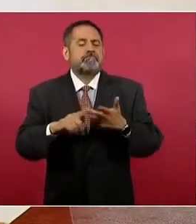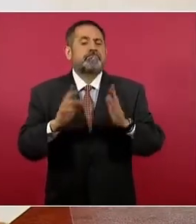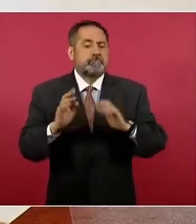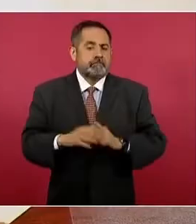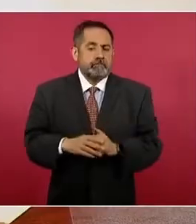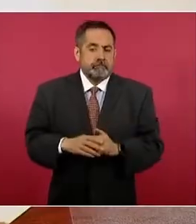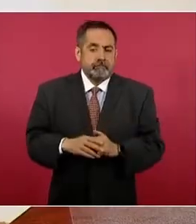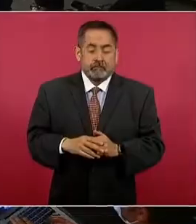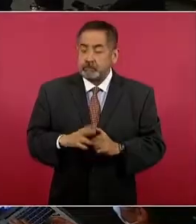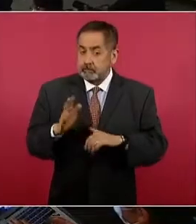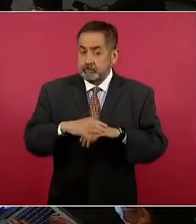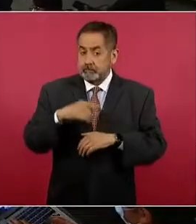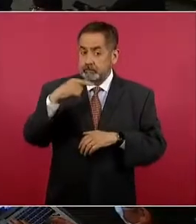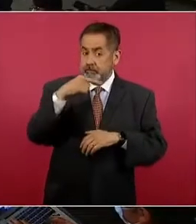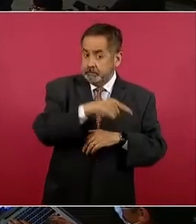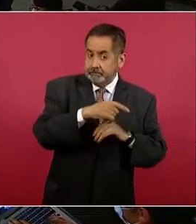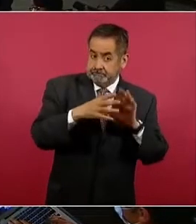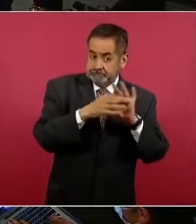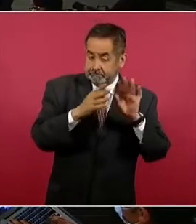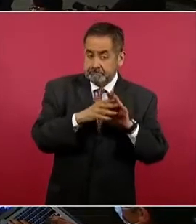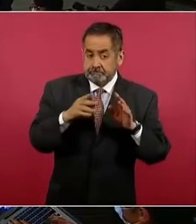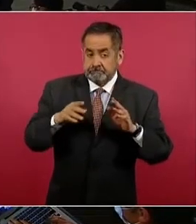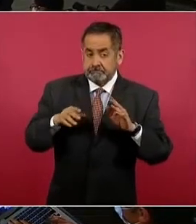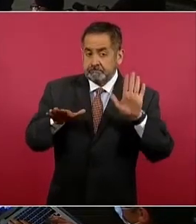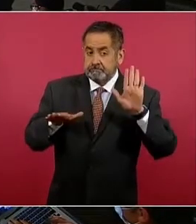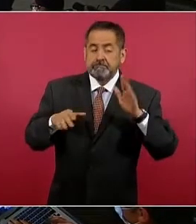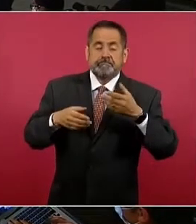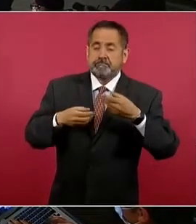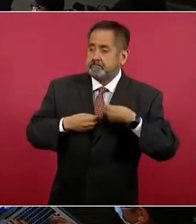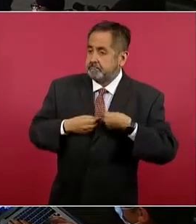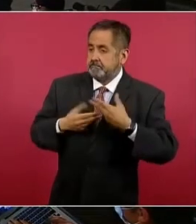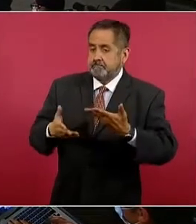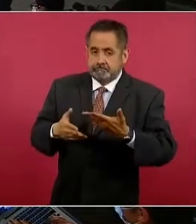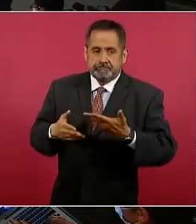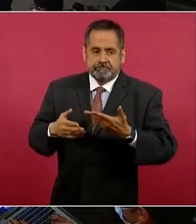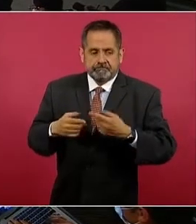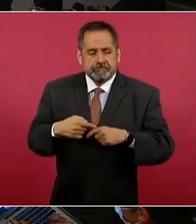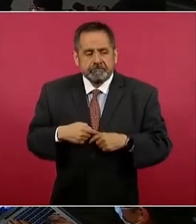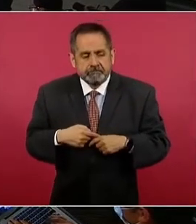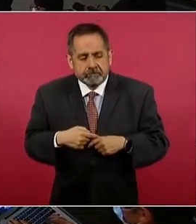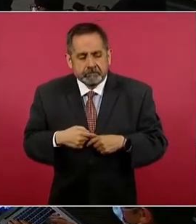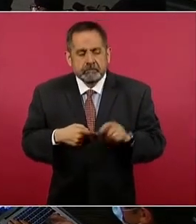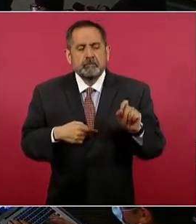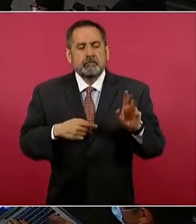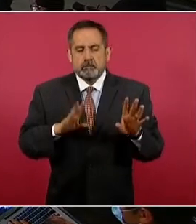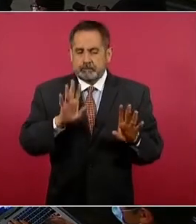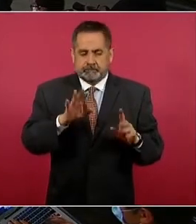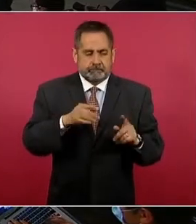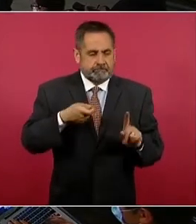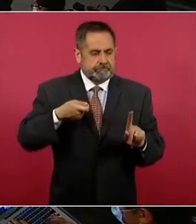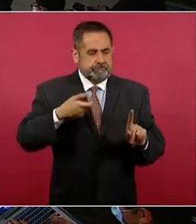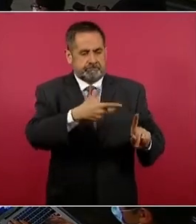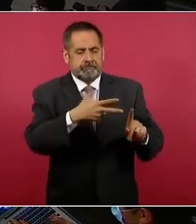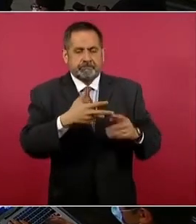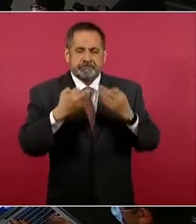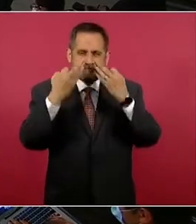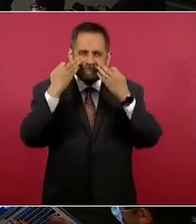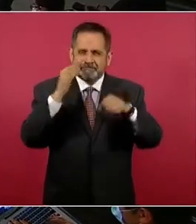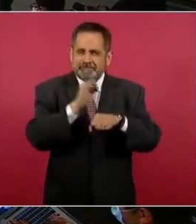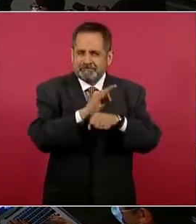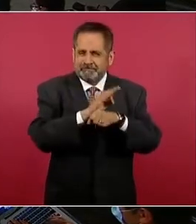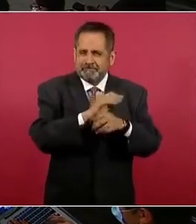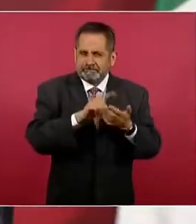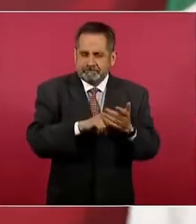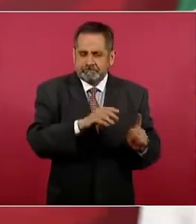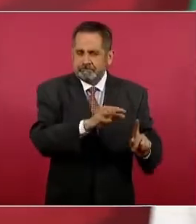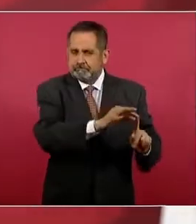porque en su declaración, y por eso se le dio el carácter de testigo protegido o el